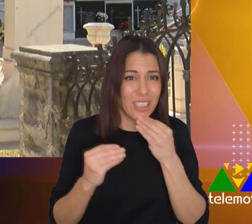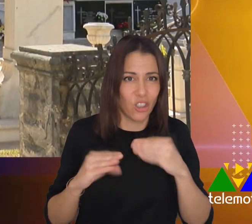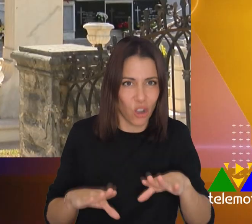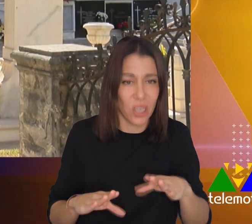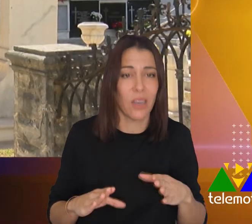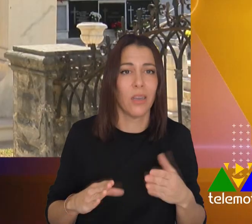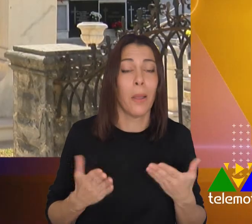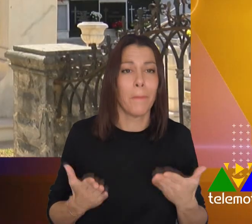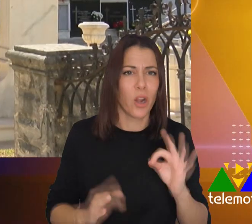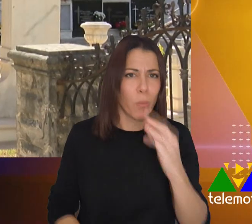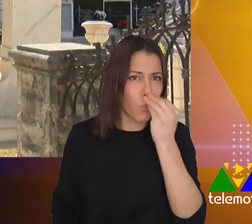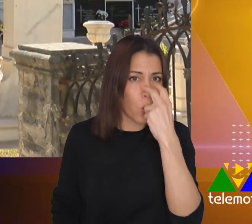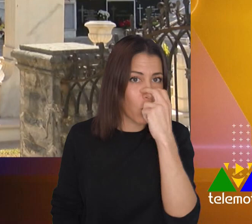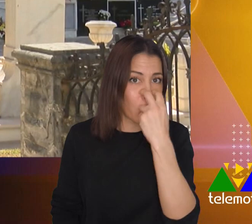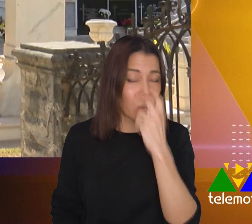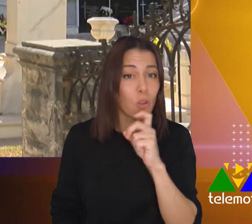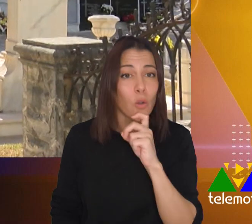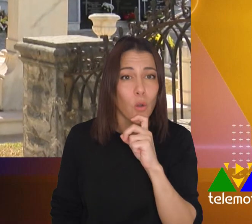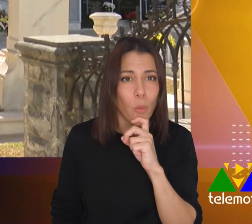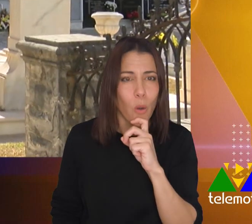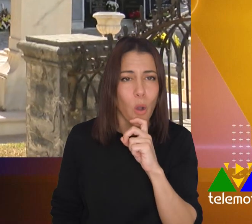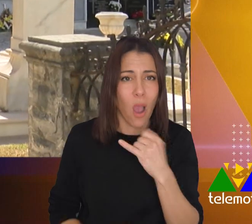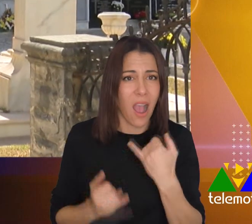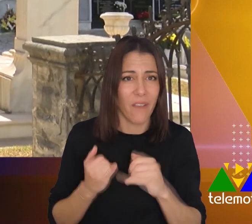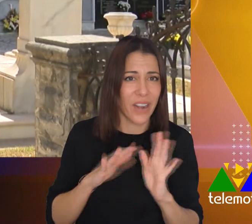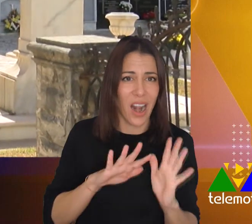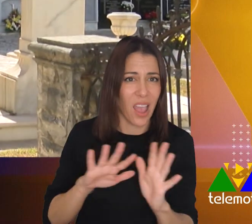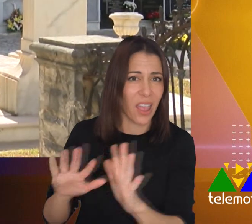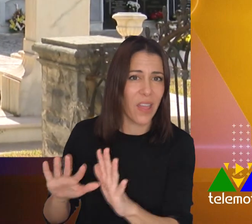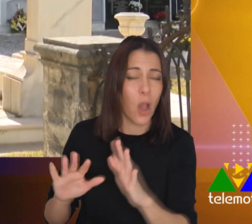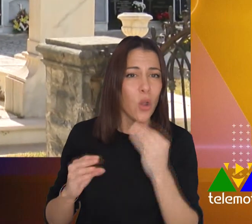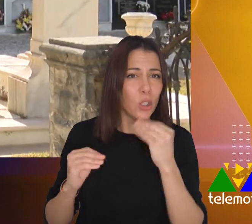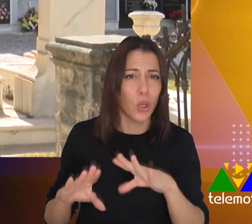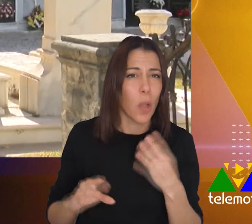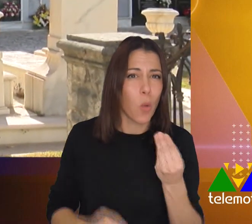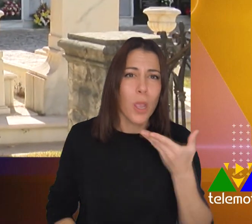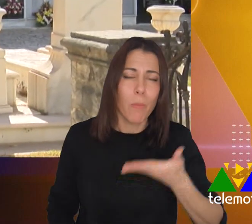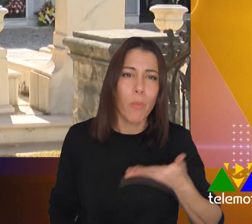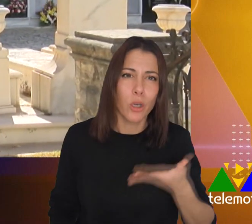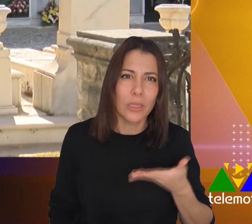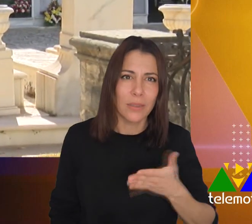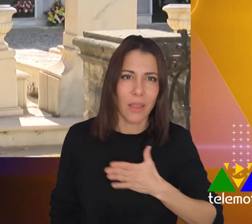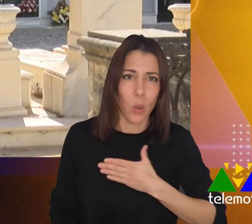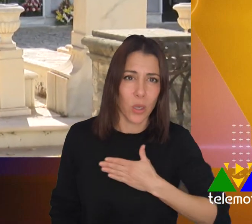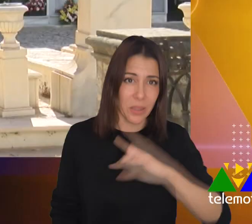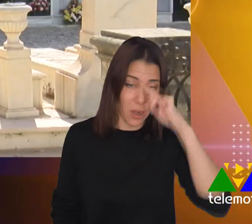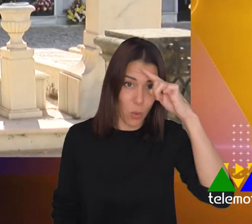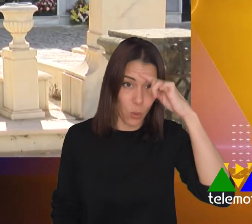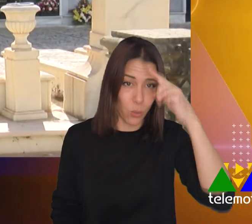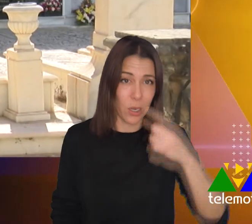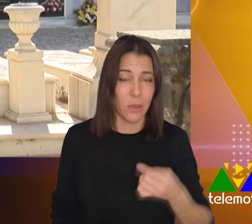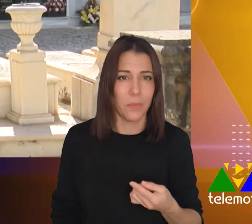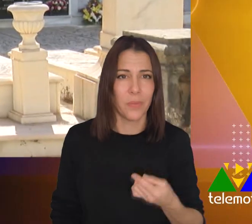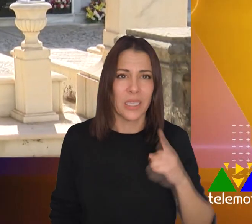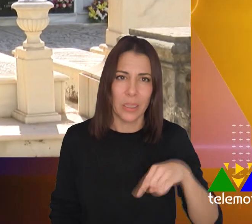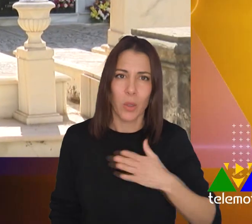curioso cómo ha quedado pues, una parte de la historia muy importante de nuestra cultura y